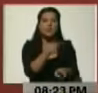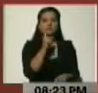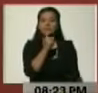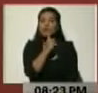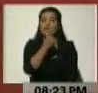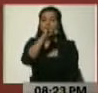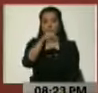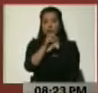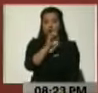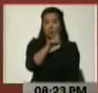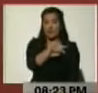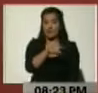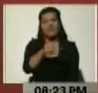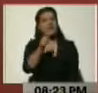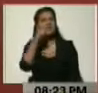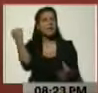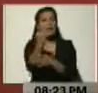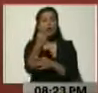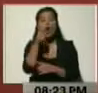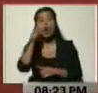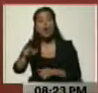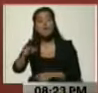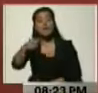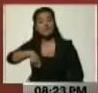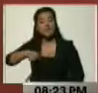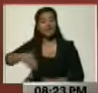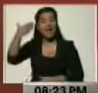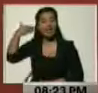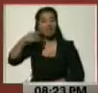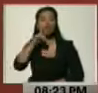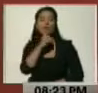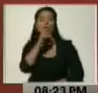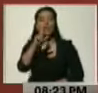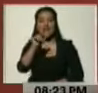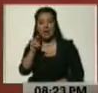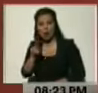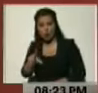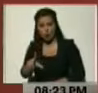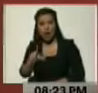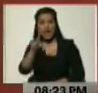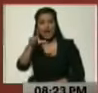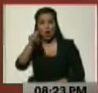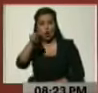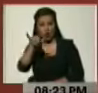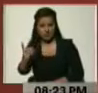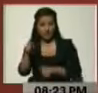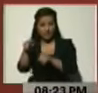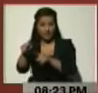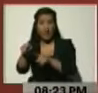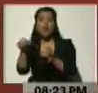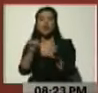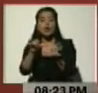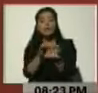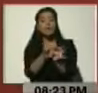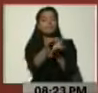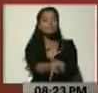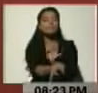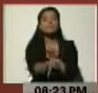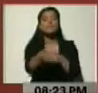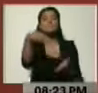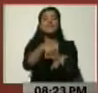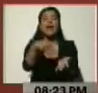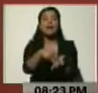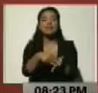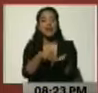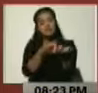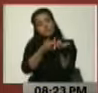de represión del gobierno de Raúl Leoni en el Cerro del Bachiller, ubicado en el municipio Pedro Gual del estado Miranda. Asesino,